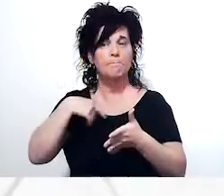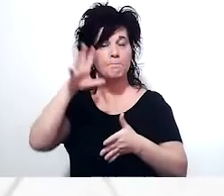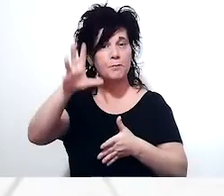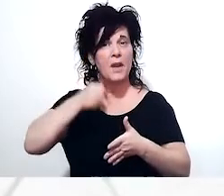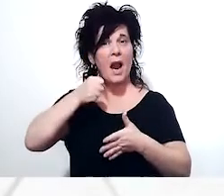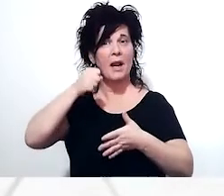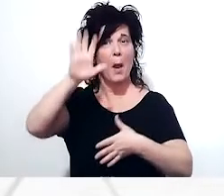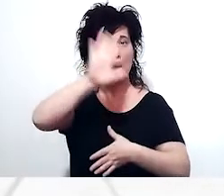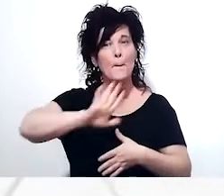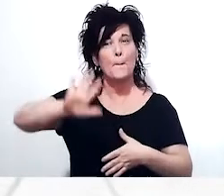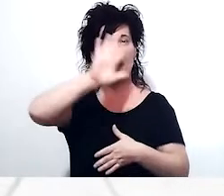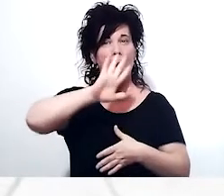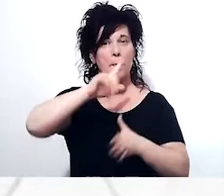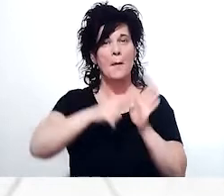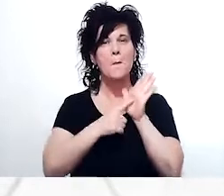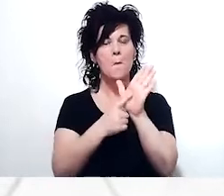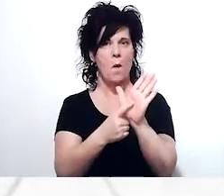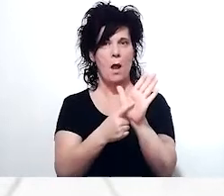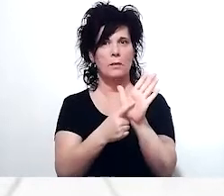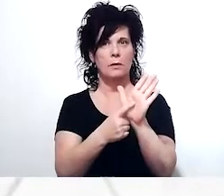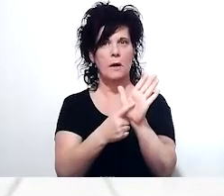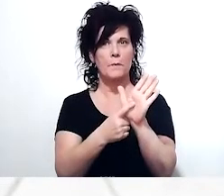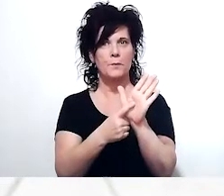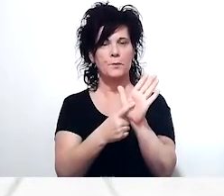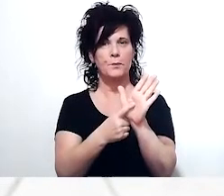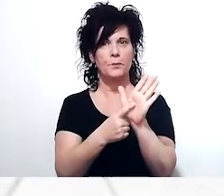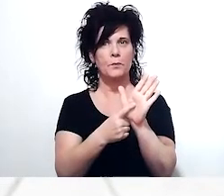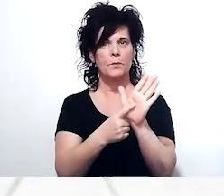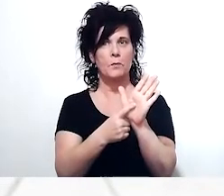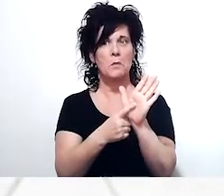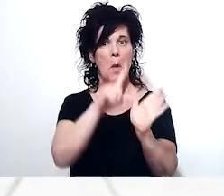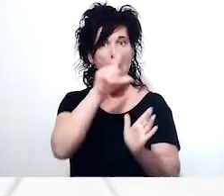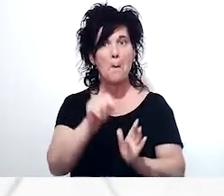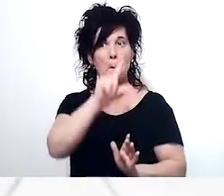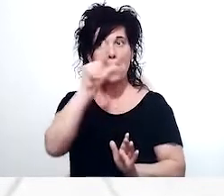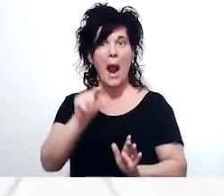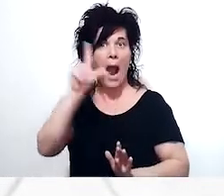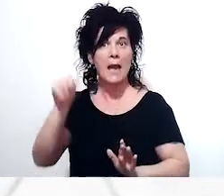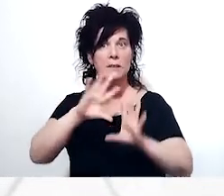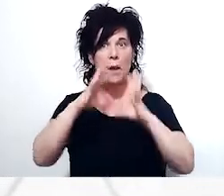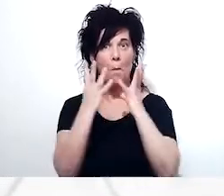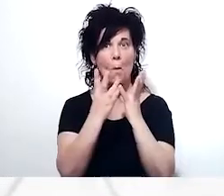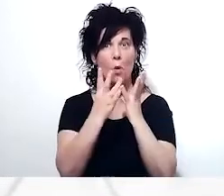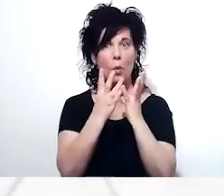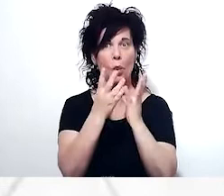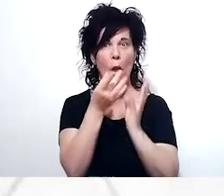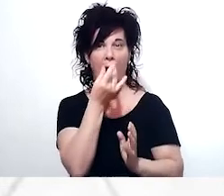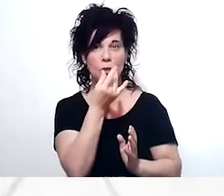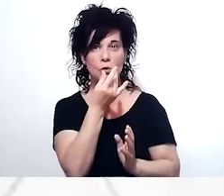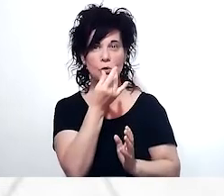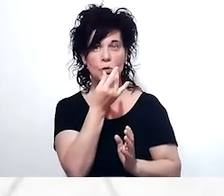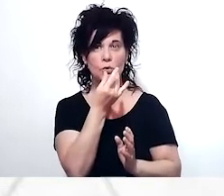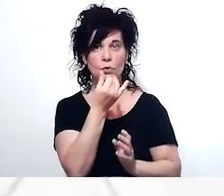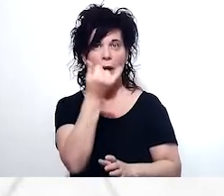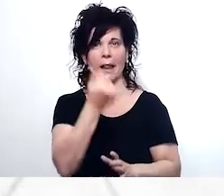acá les traje un mapa que muestra que una buena cantidad de países en el mundo, los que están en azul,